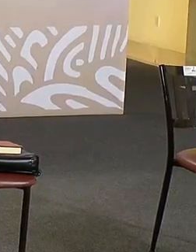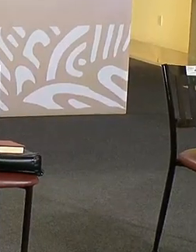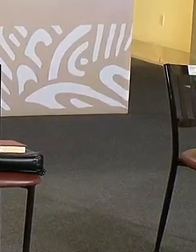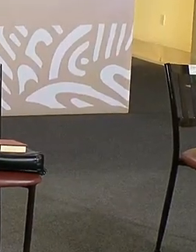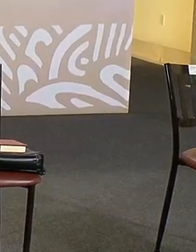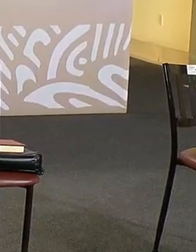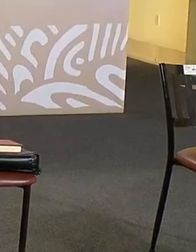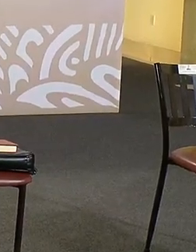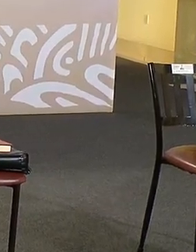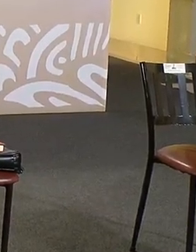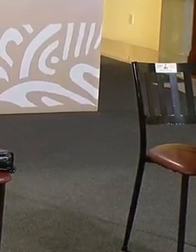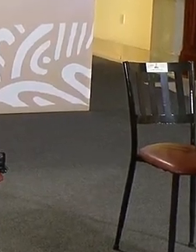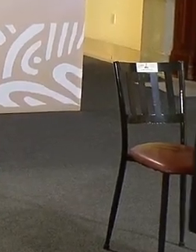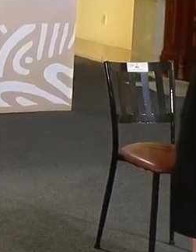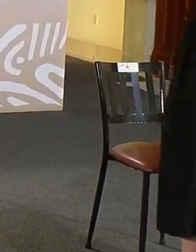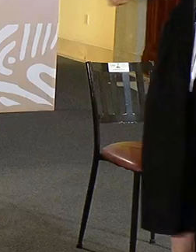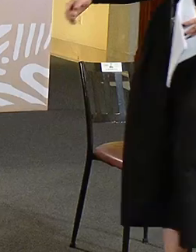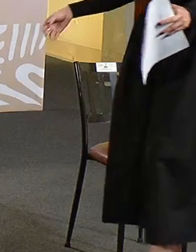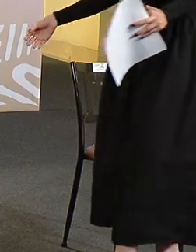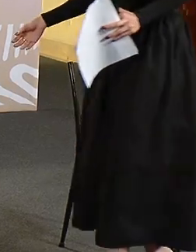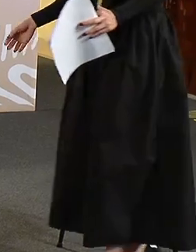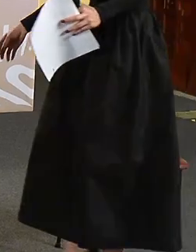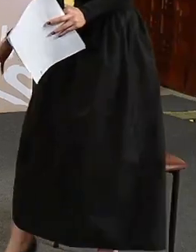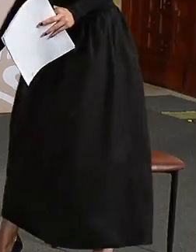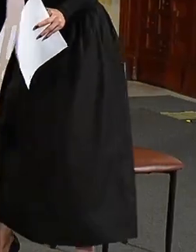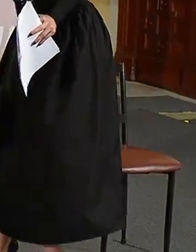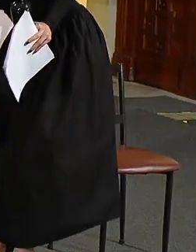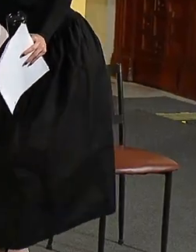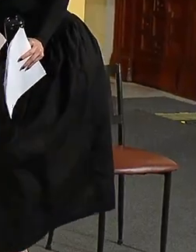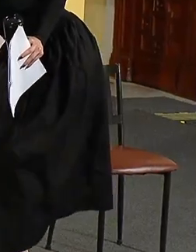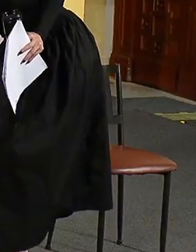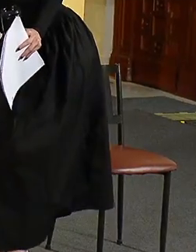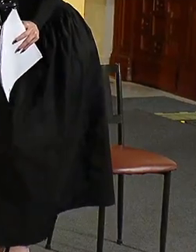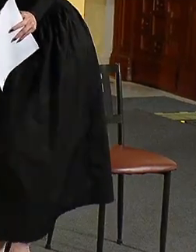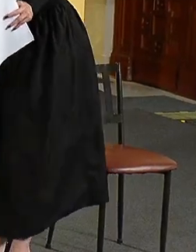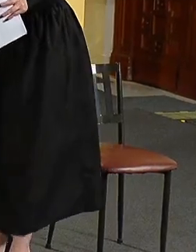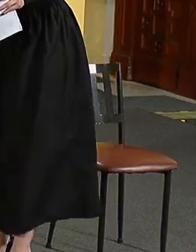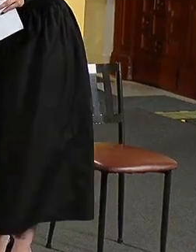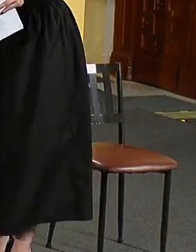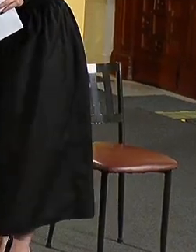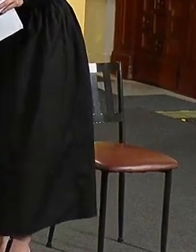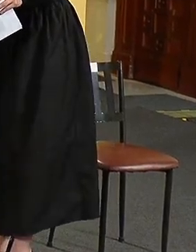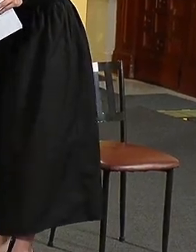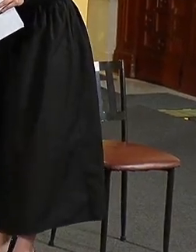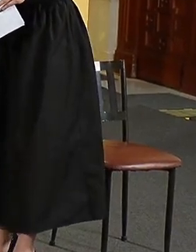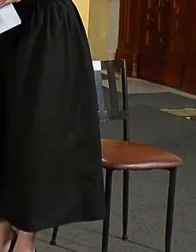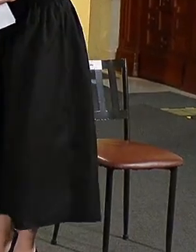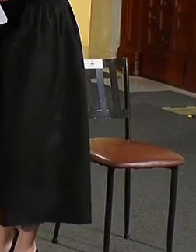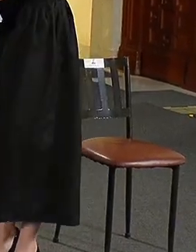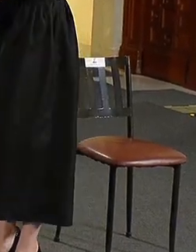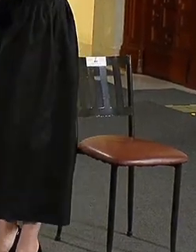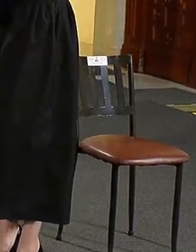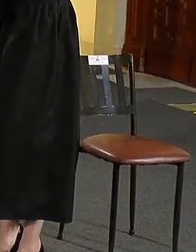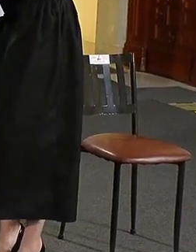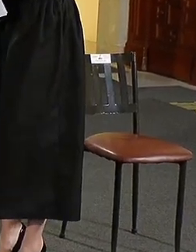Sí, sí, a las 11. ¿Cómo ocurre un más?